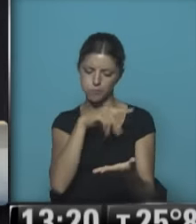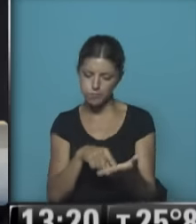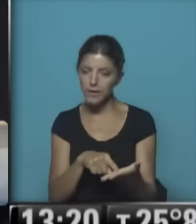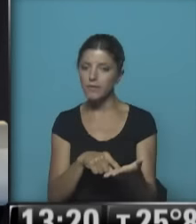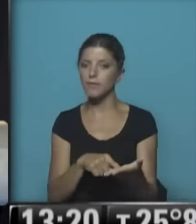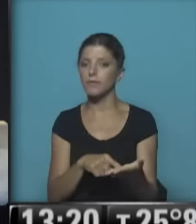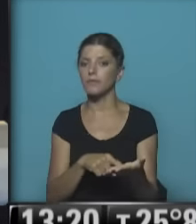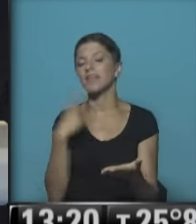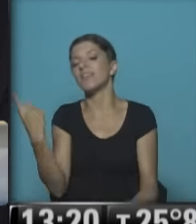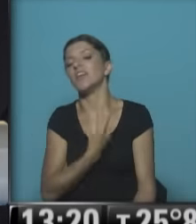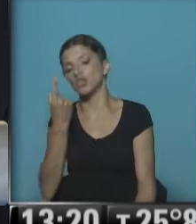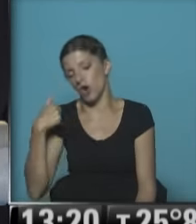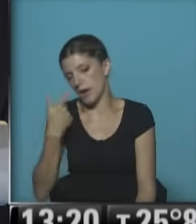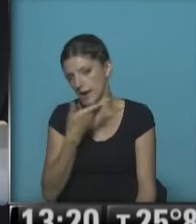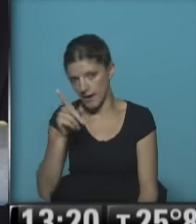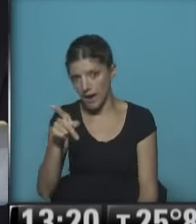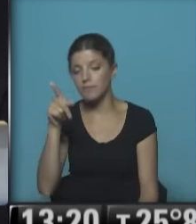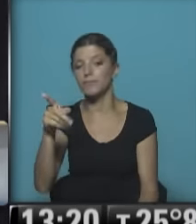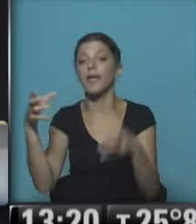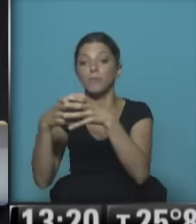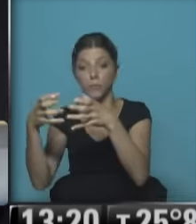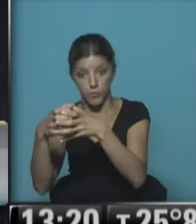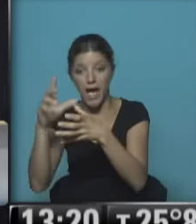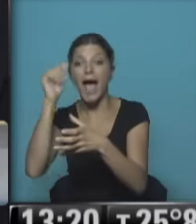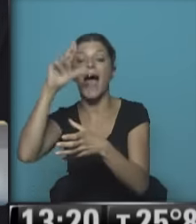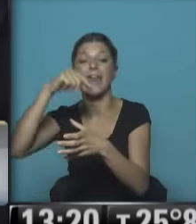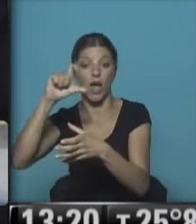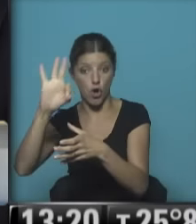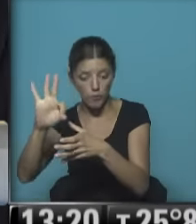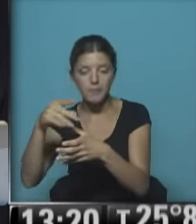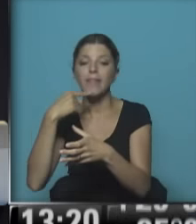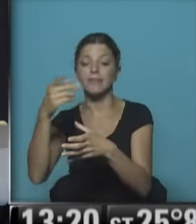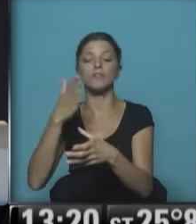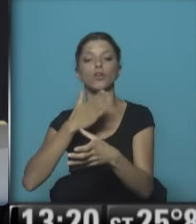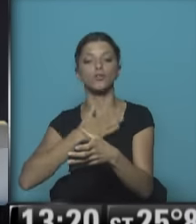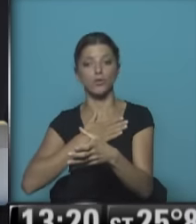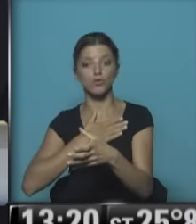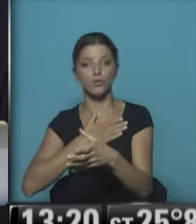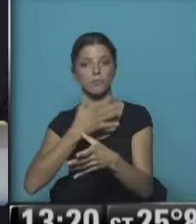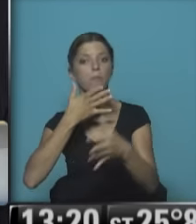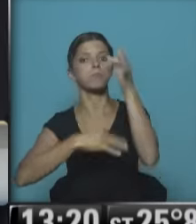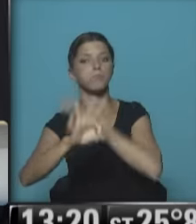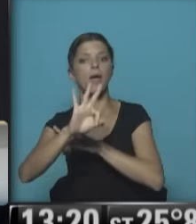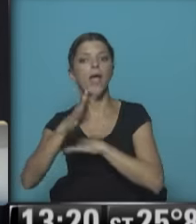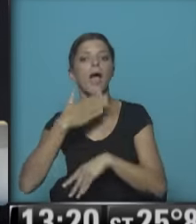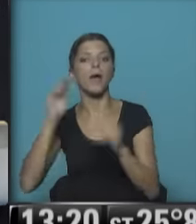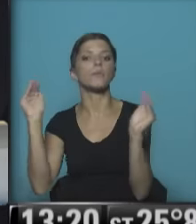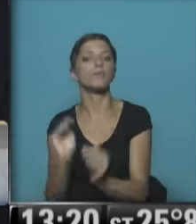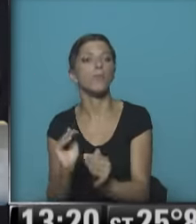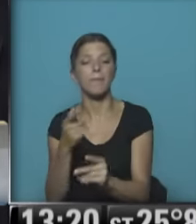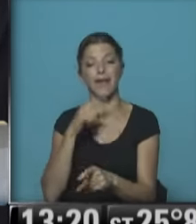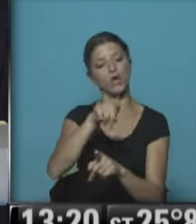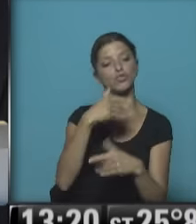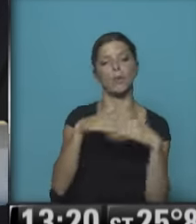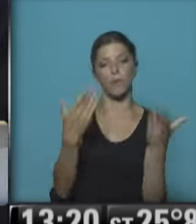gerente general o director general de la Saudi Aramco, que dice, no vamos a cortar la producción para darle lugar a otros. Clara referencia a